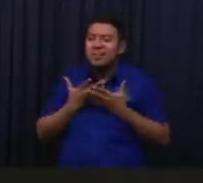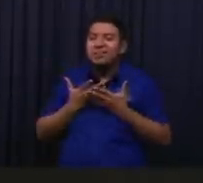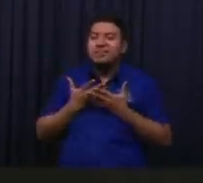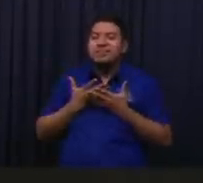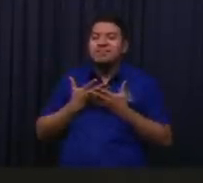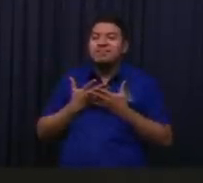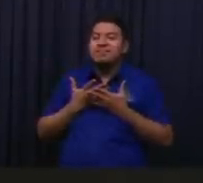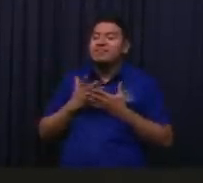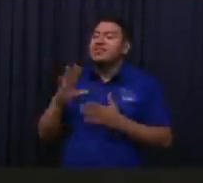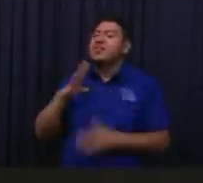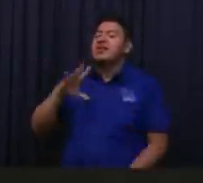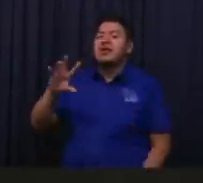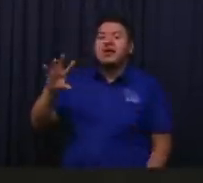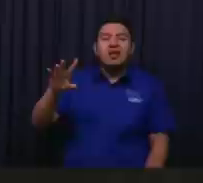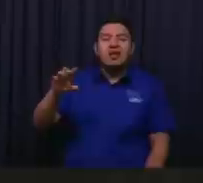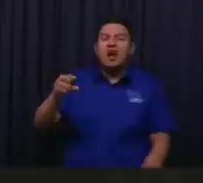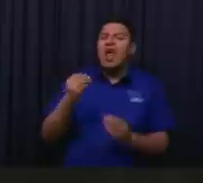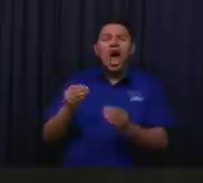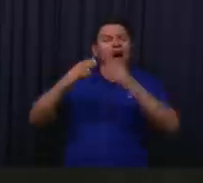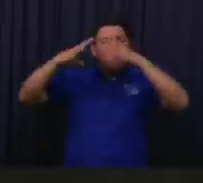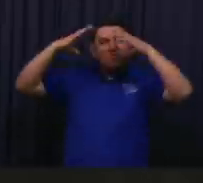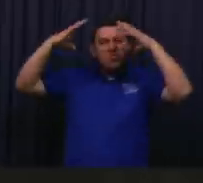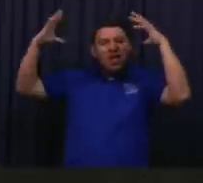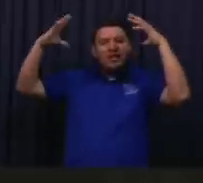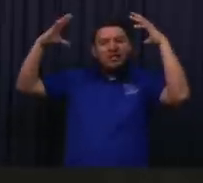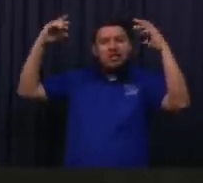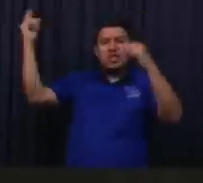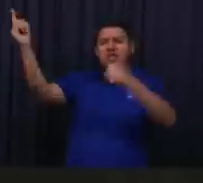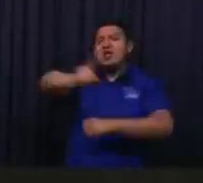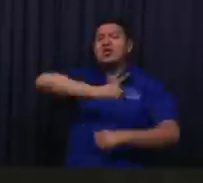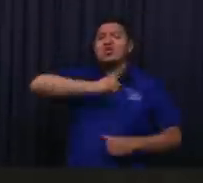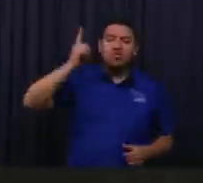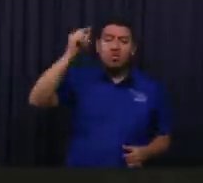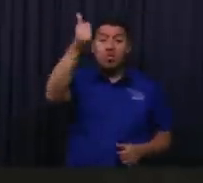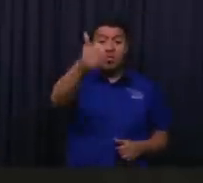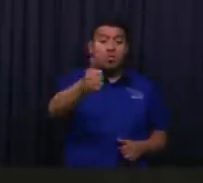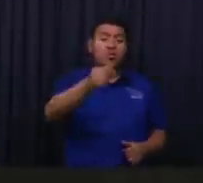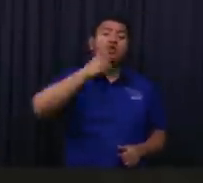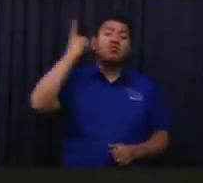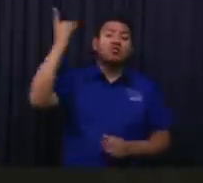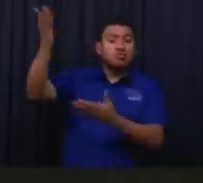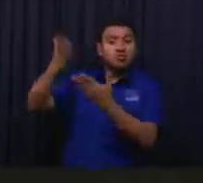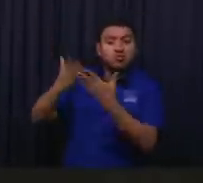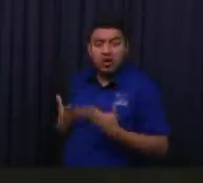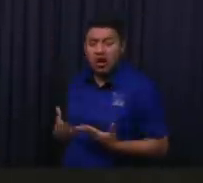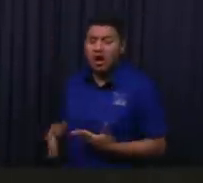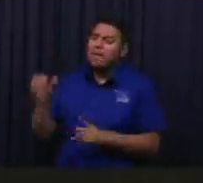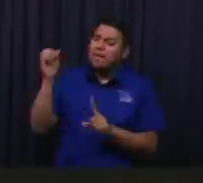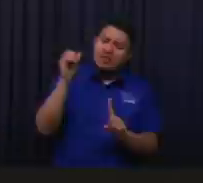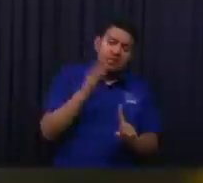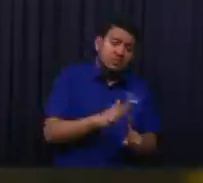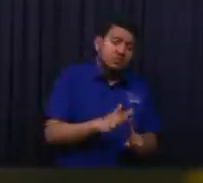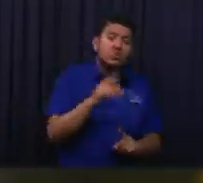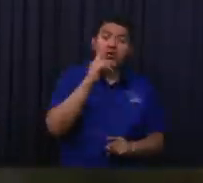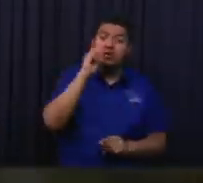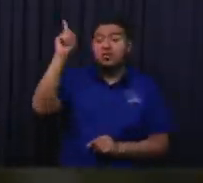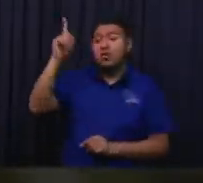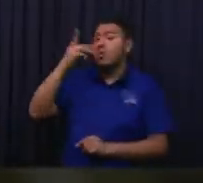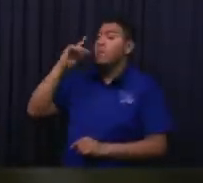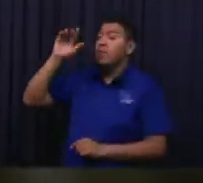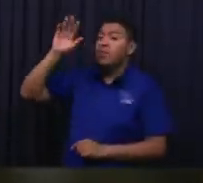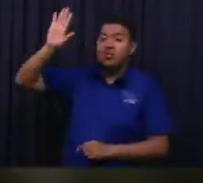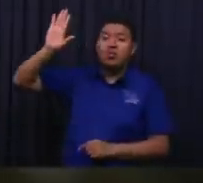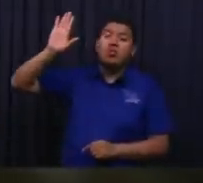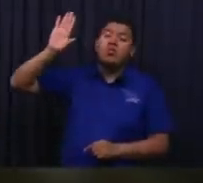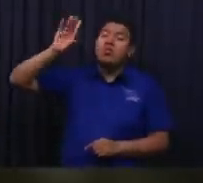va a hacer que tengamos abundancia de toda cosa buena que Dios quiere dar. Esa bendición que el Señor prometió,